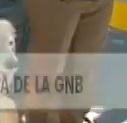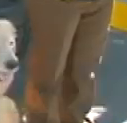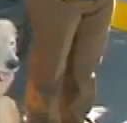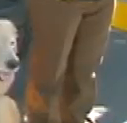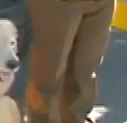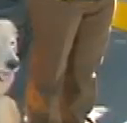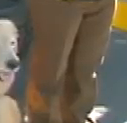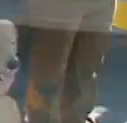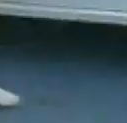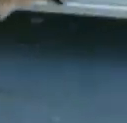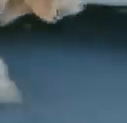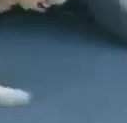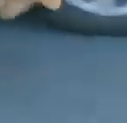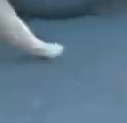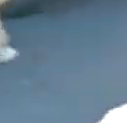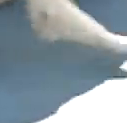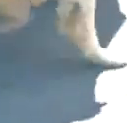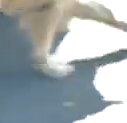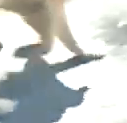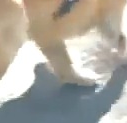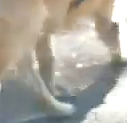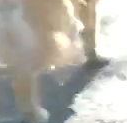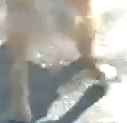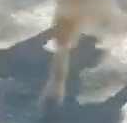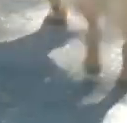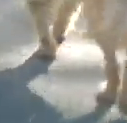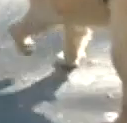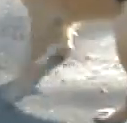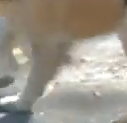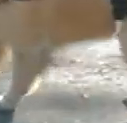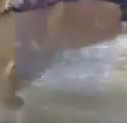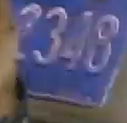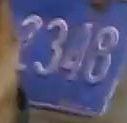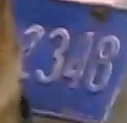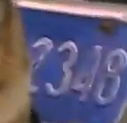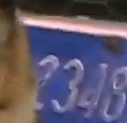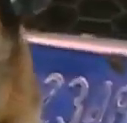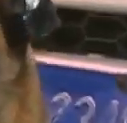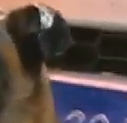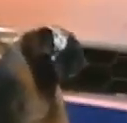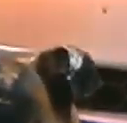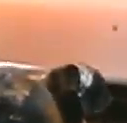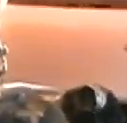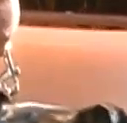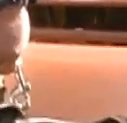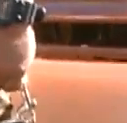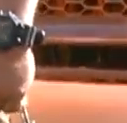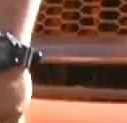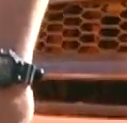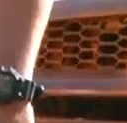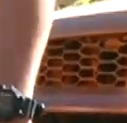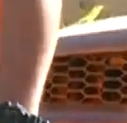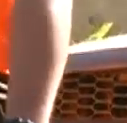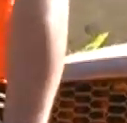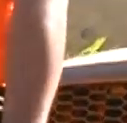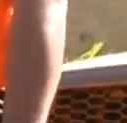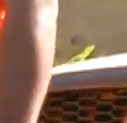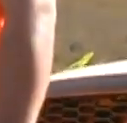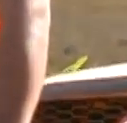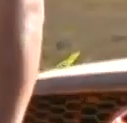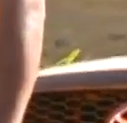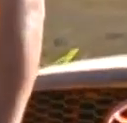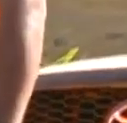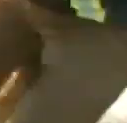tráfico ilícito de drogas contamos también con dos centros de capacitación uno en donde formamos a nuestros